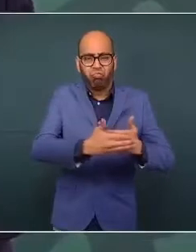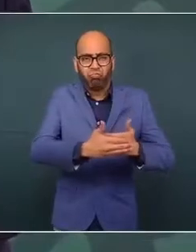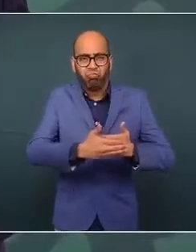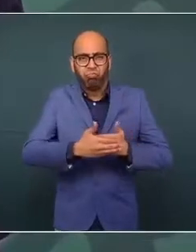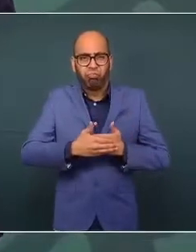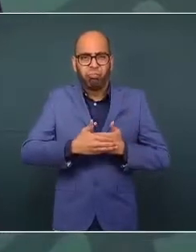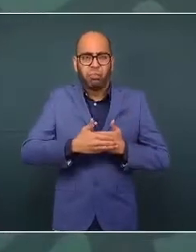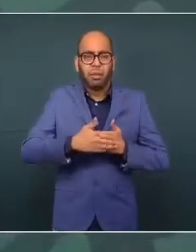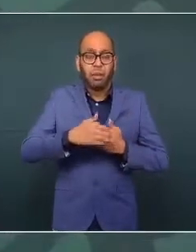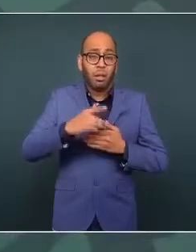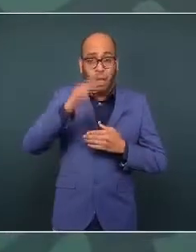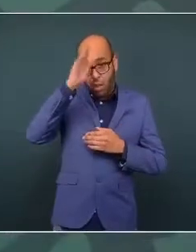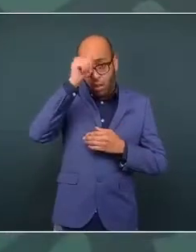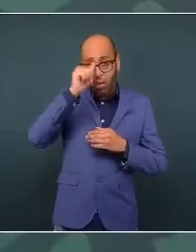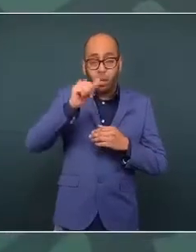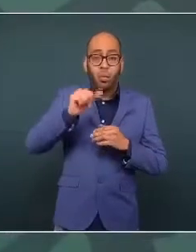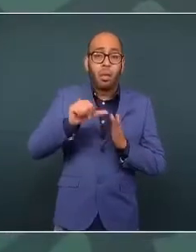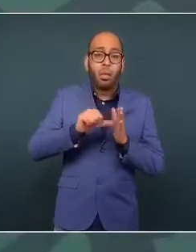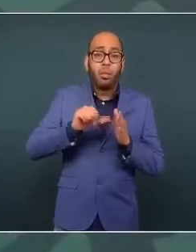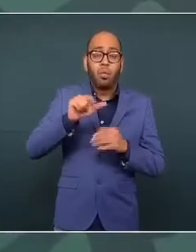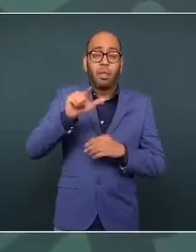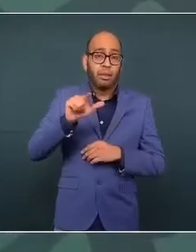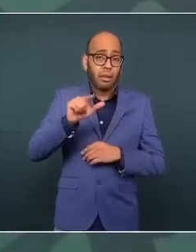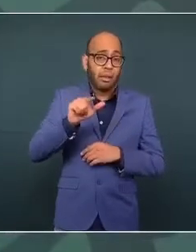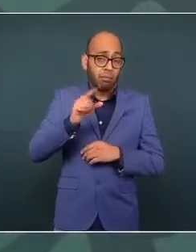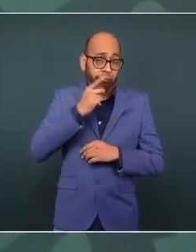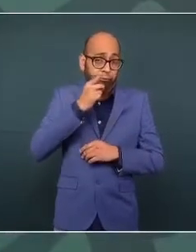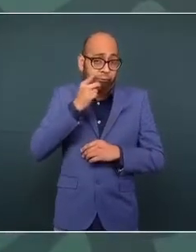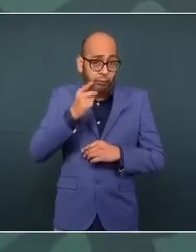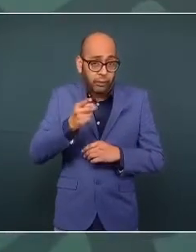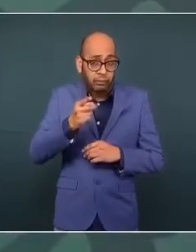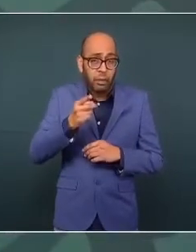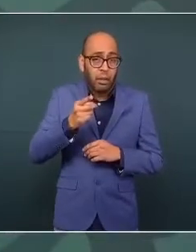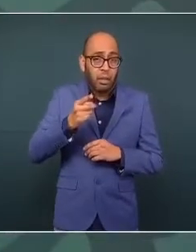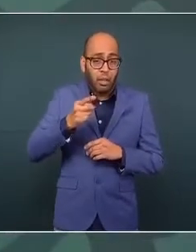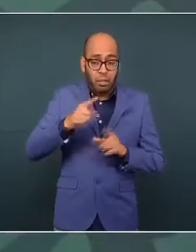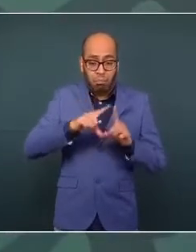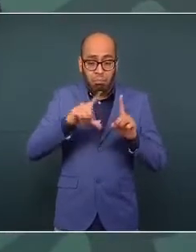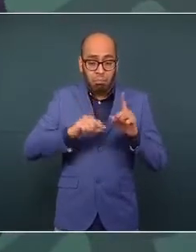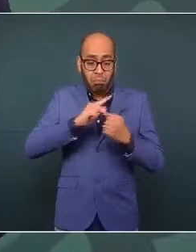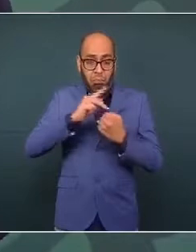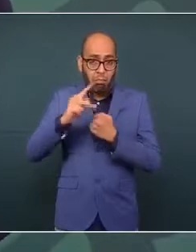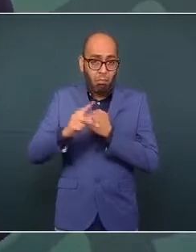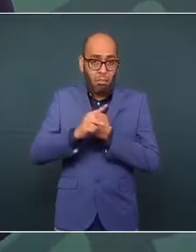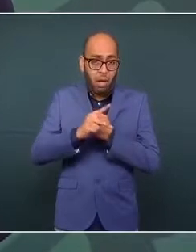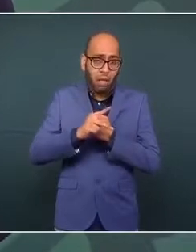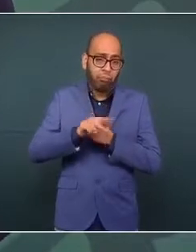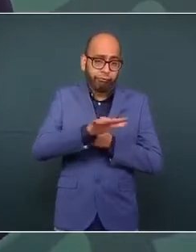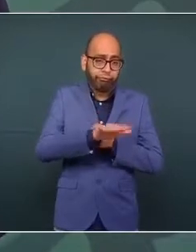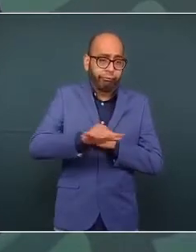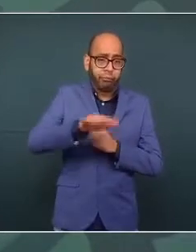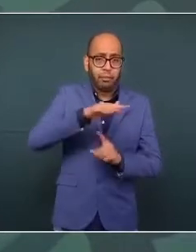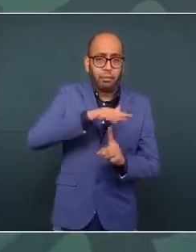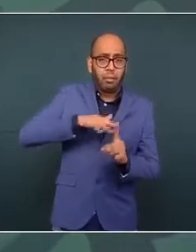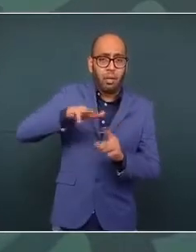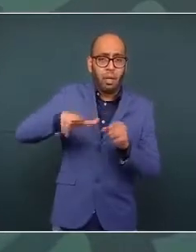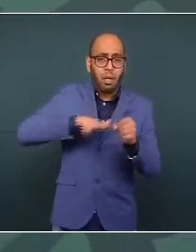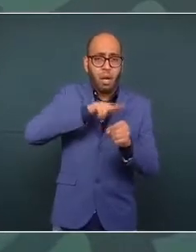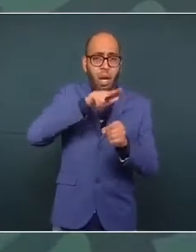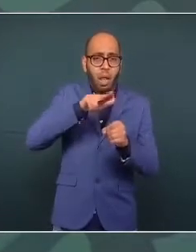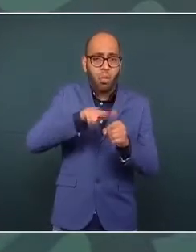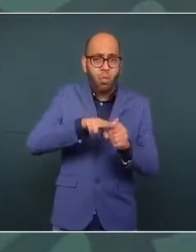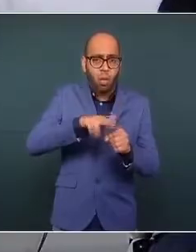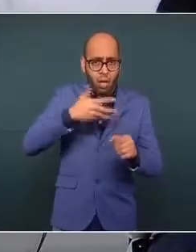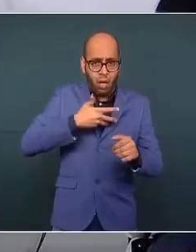el artículo 27 se establece el dominio de la nación de los recursos naturales que están en